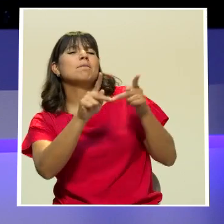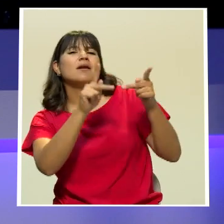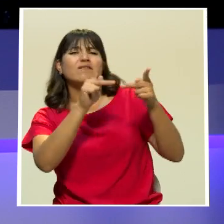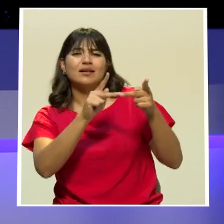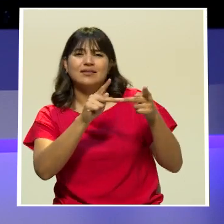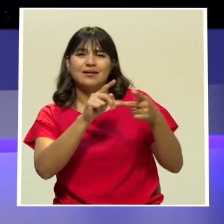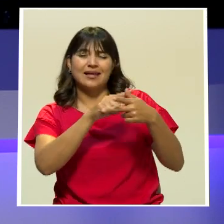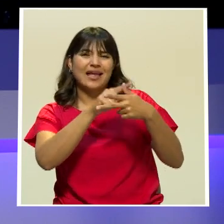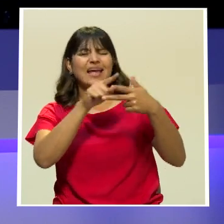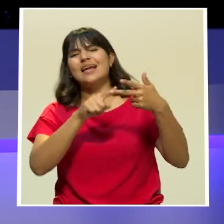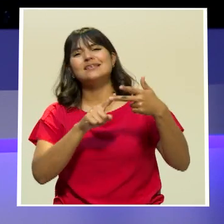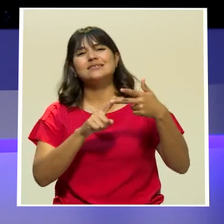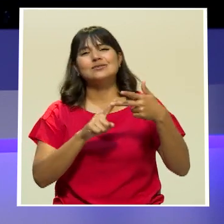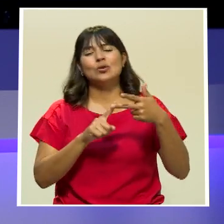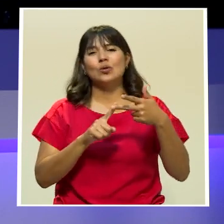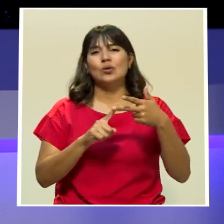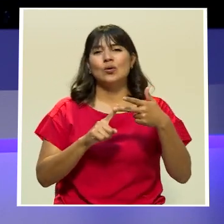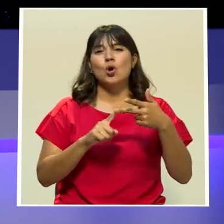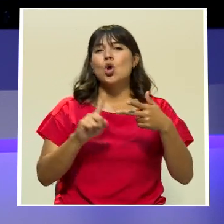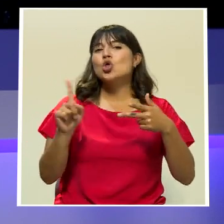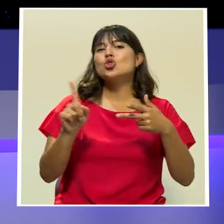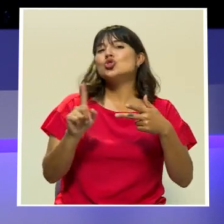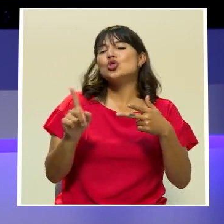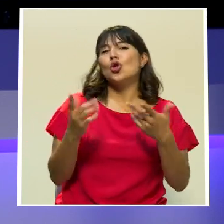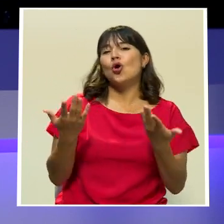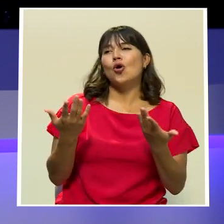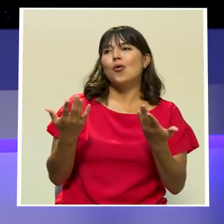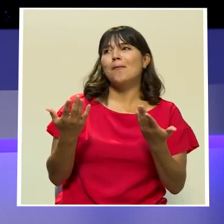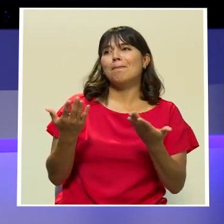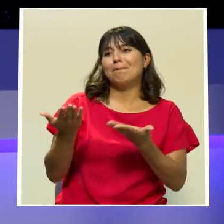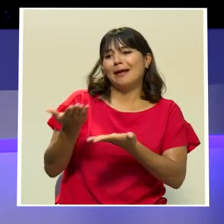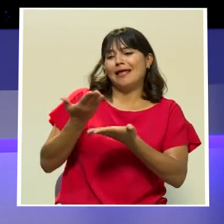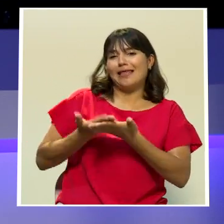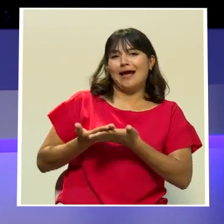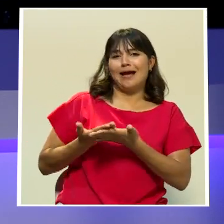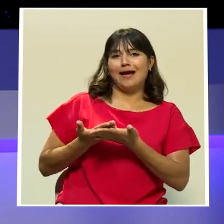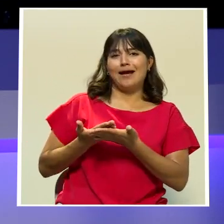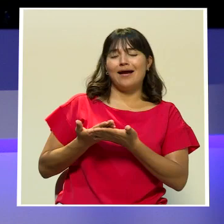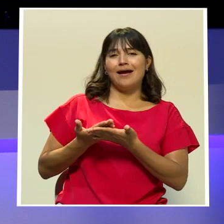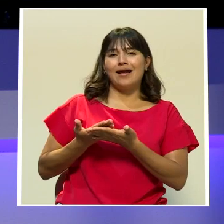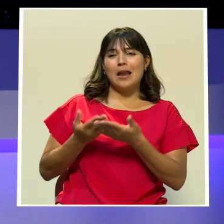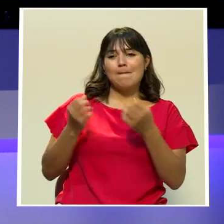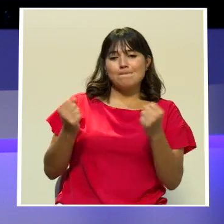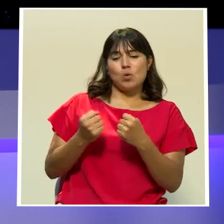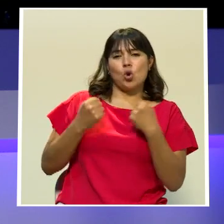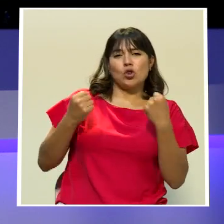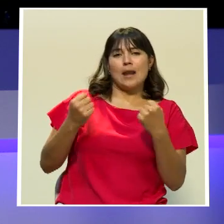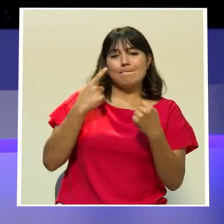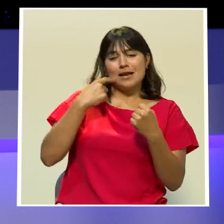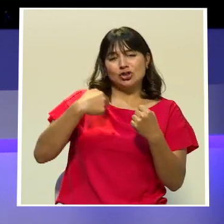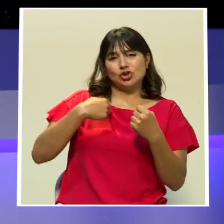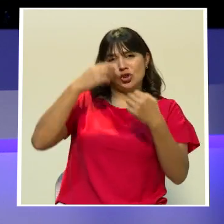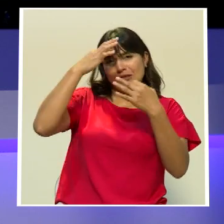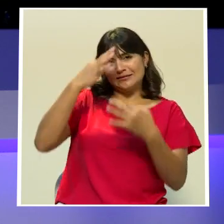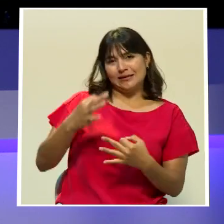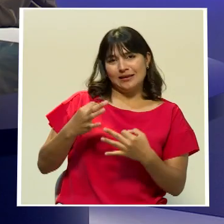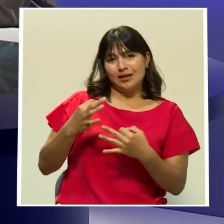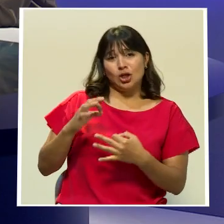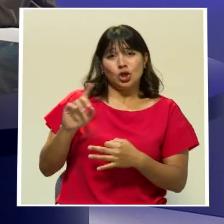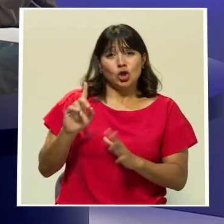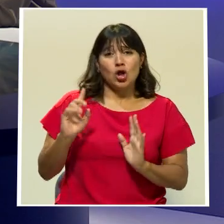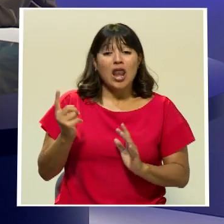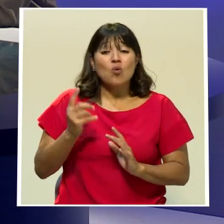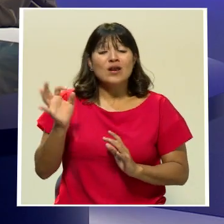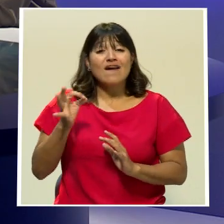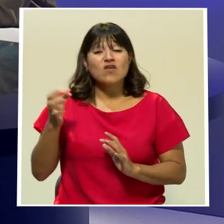en una democracia para tomar decisiones sobre asuntos públicos, solamente el voto popular.